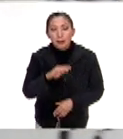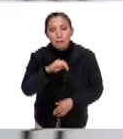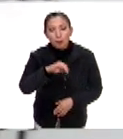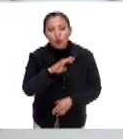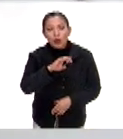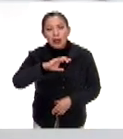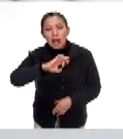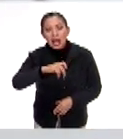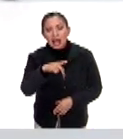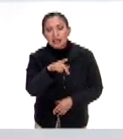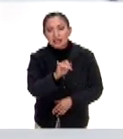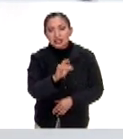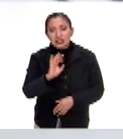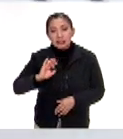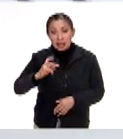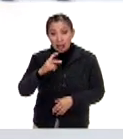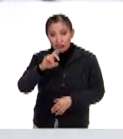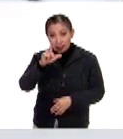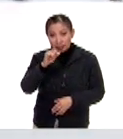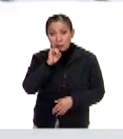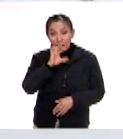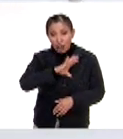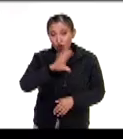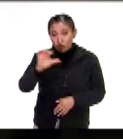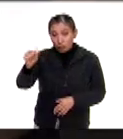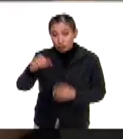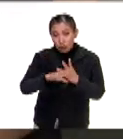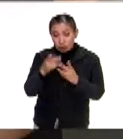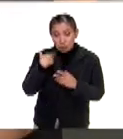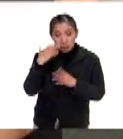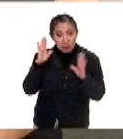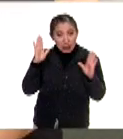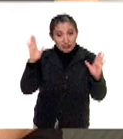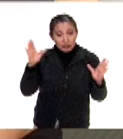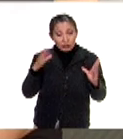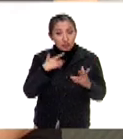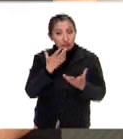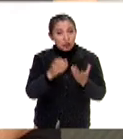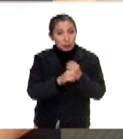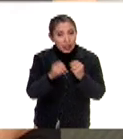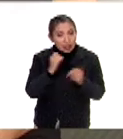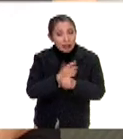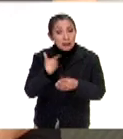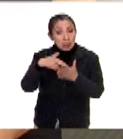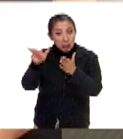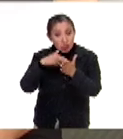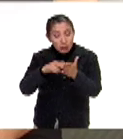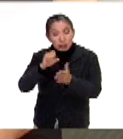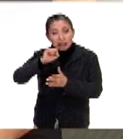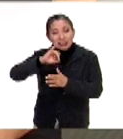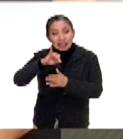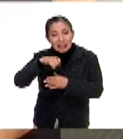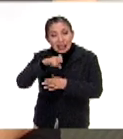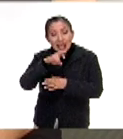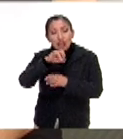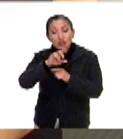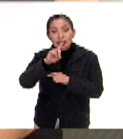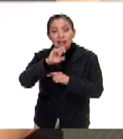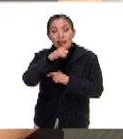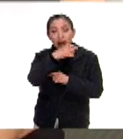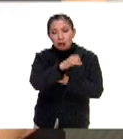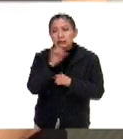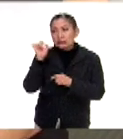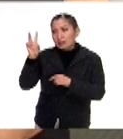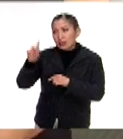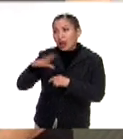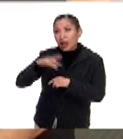Mucachi. Y lo de Chávez también, hay cosas espléndidas, tienes piezas magníficas de varios pintores, de Siqueiros, sí, del propio Diego. Así